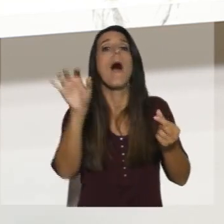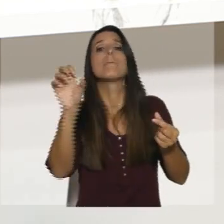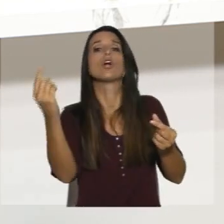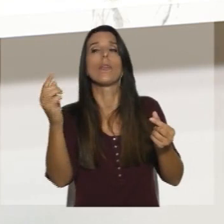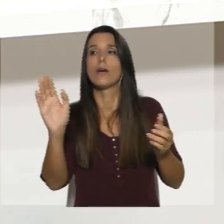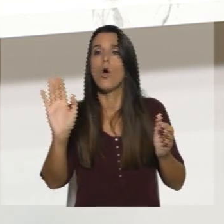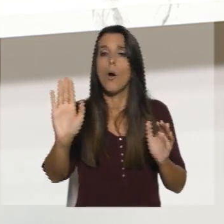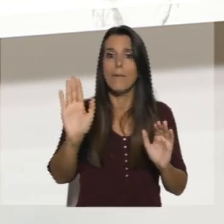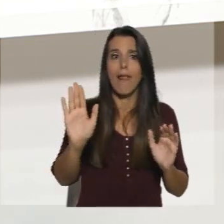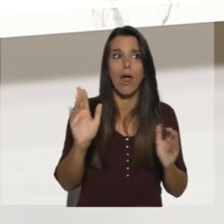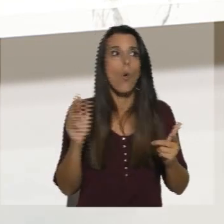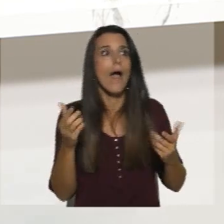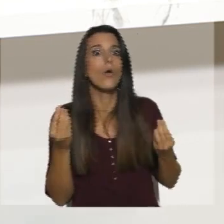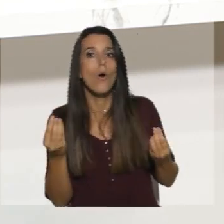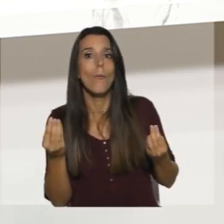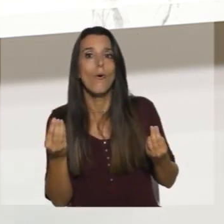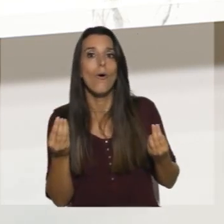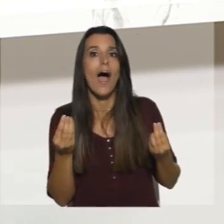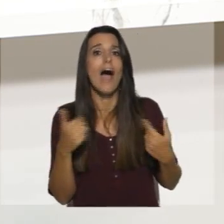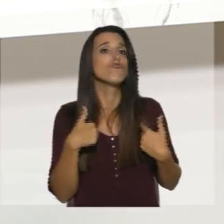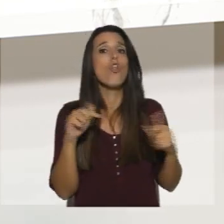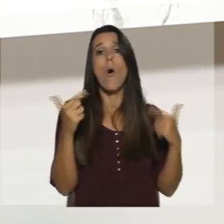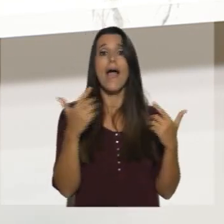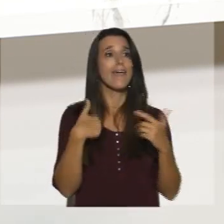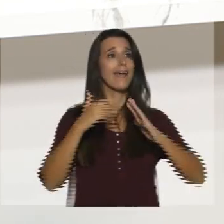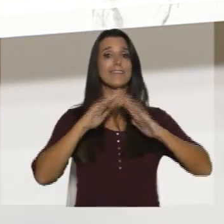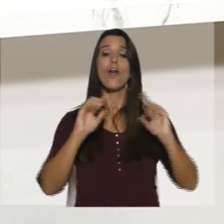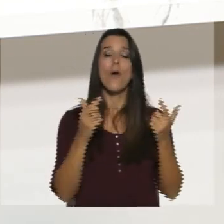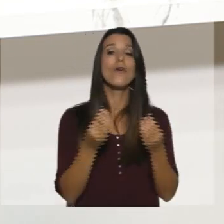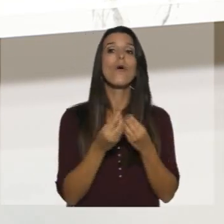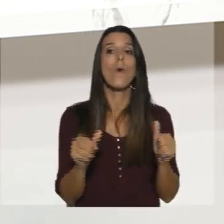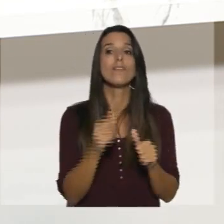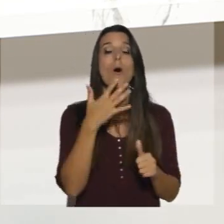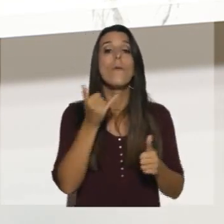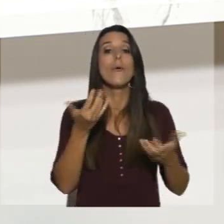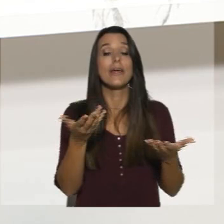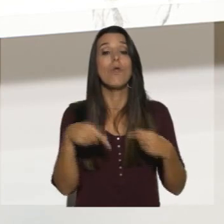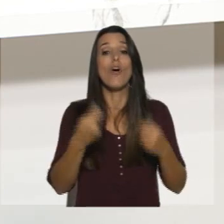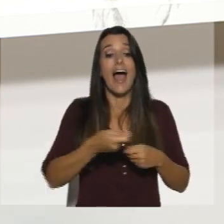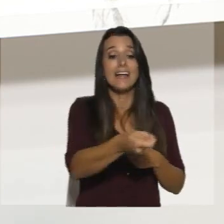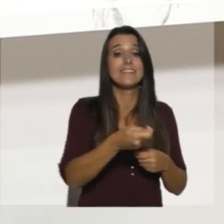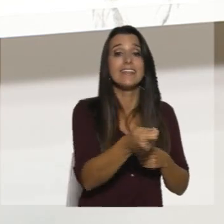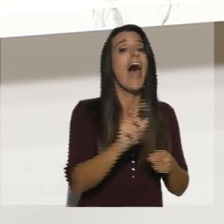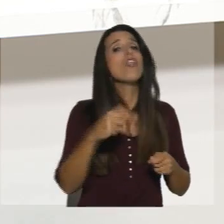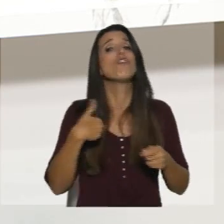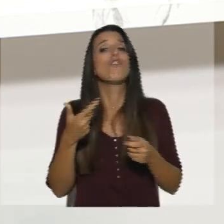claro, el micro, que acá nuestra compañera Ceci dice, ay, yo todavía no tengo el micro. Bueno, claro, ¿cómo hacemos? En la freidora sin aceite, Cecilia. En la freidora sin aceite. Por favor,